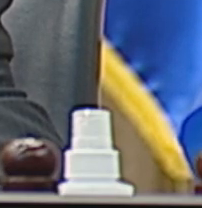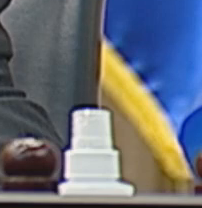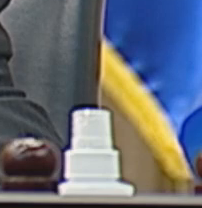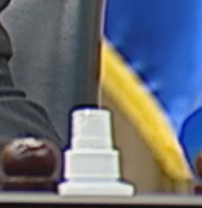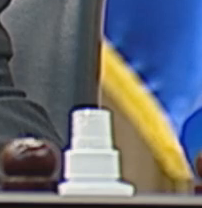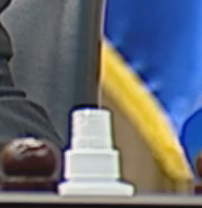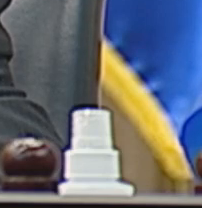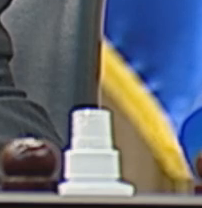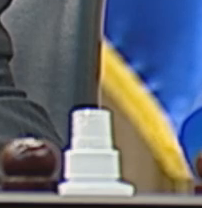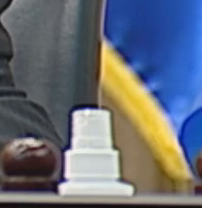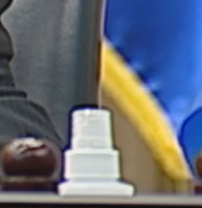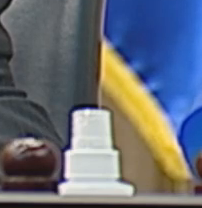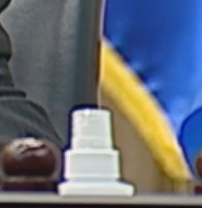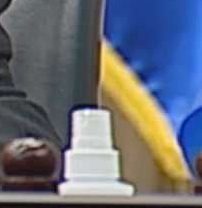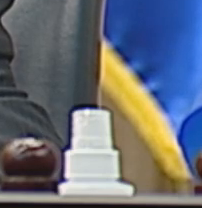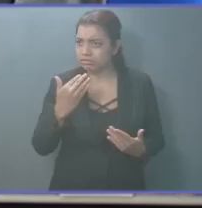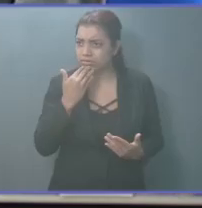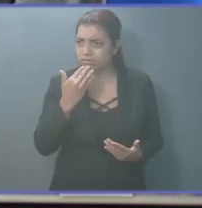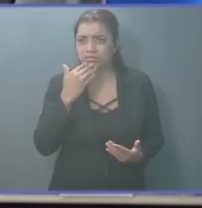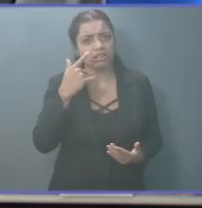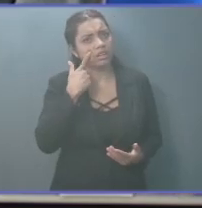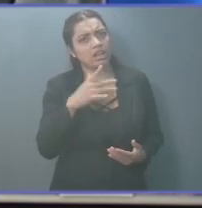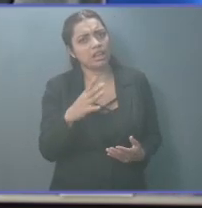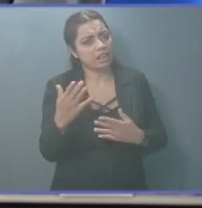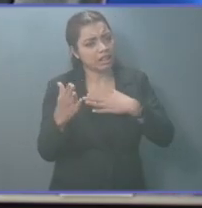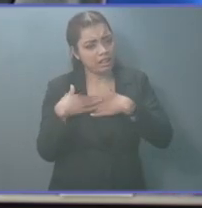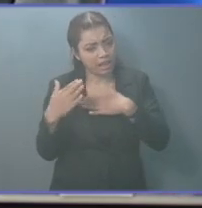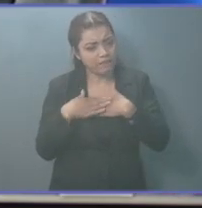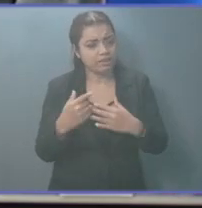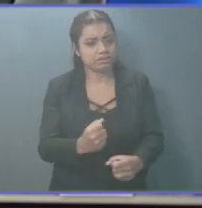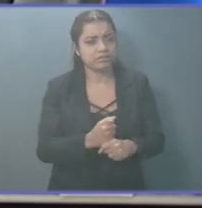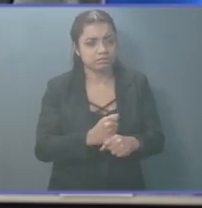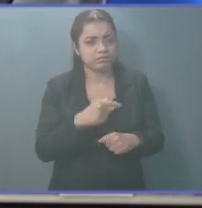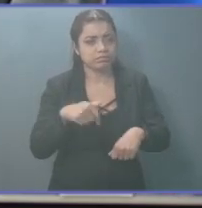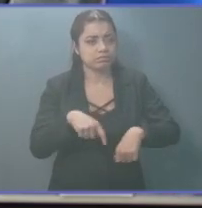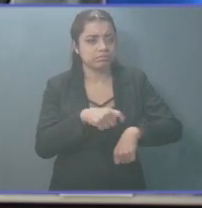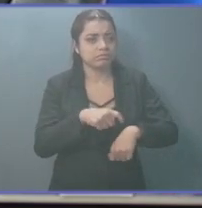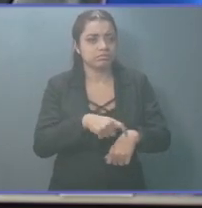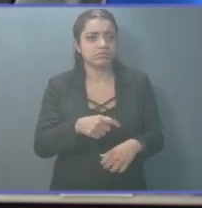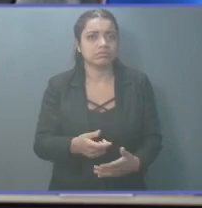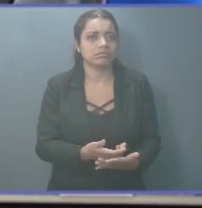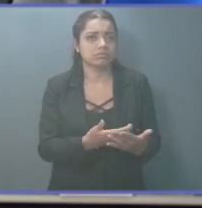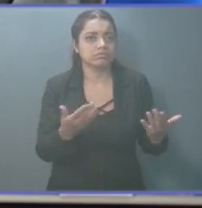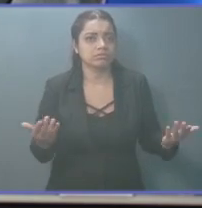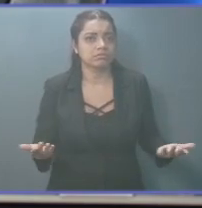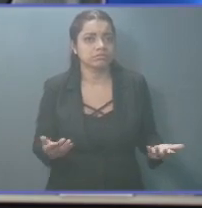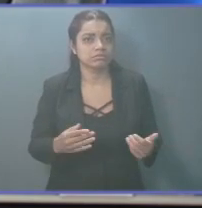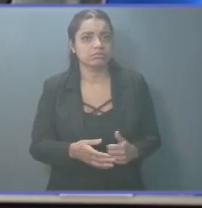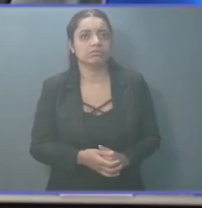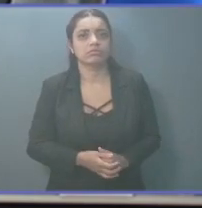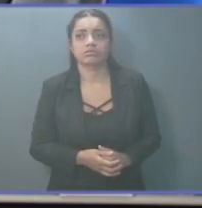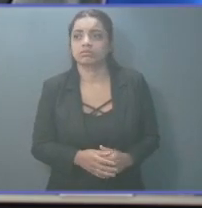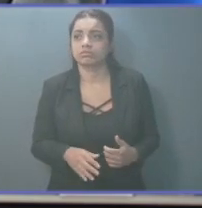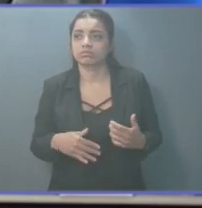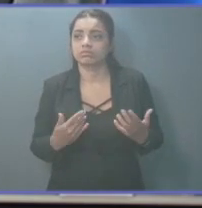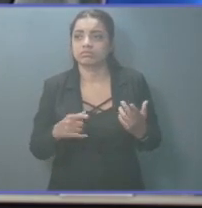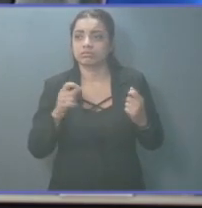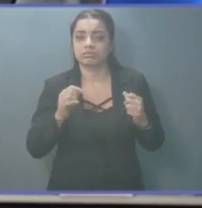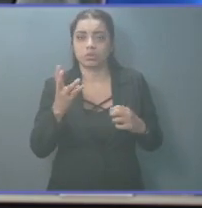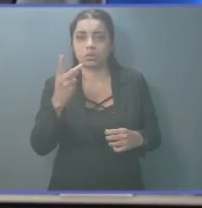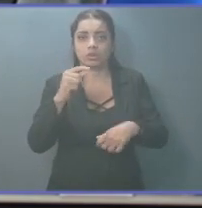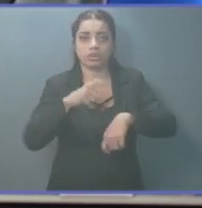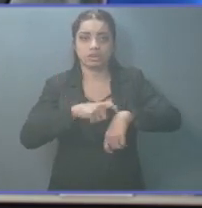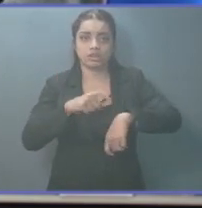se exhiba o que al menos se nos ratifique en este instante que existe y en cuánto tiempo se le puede